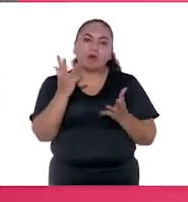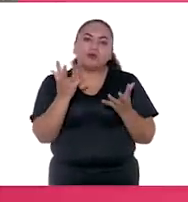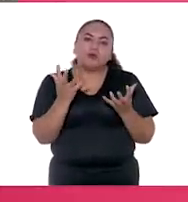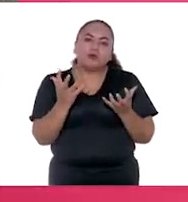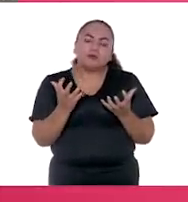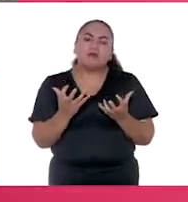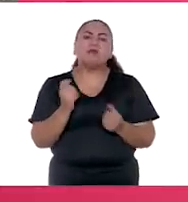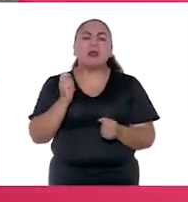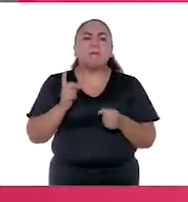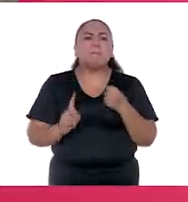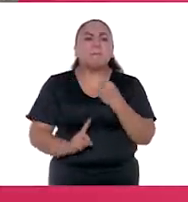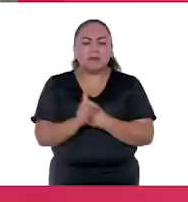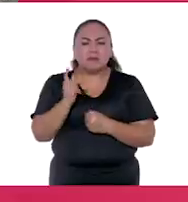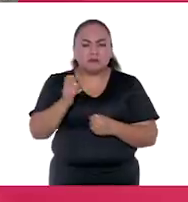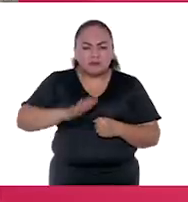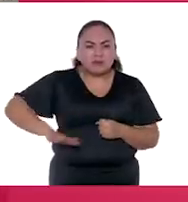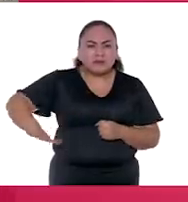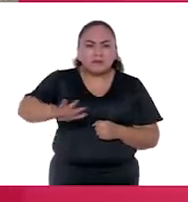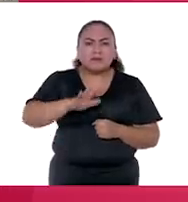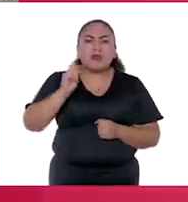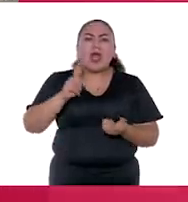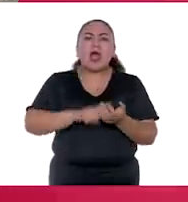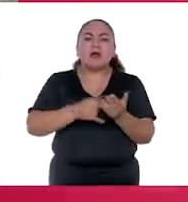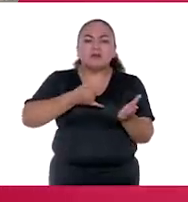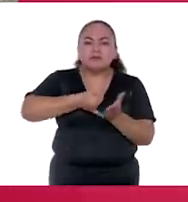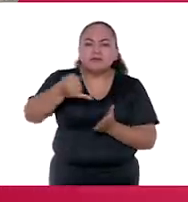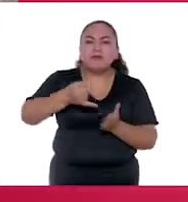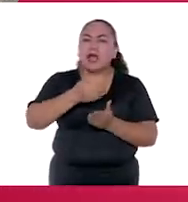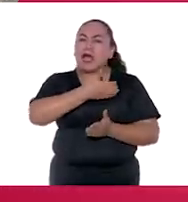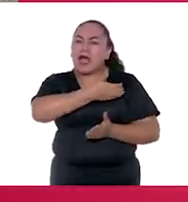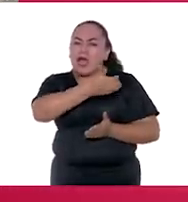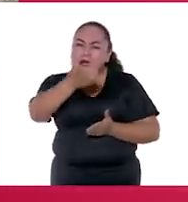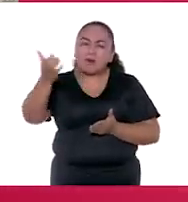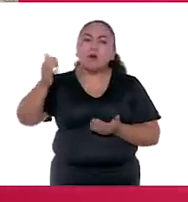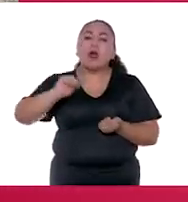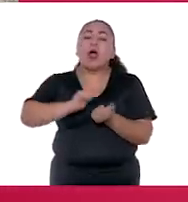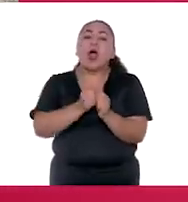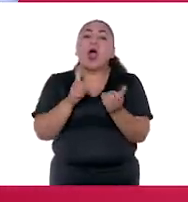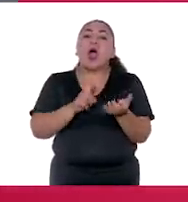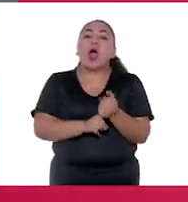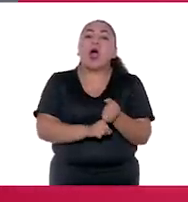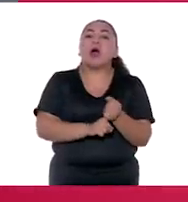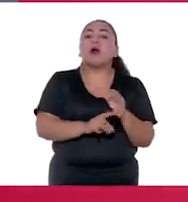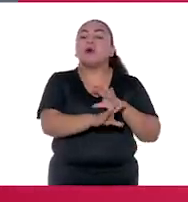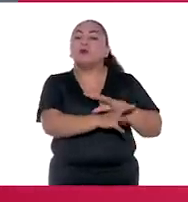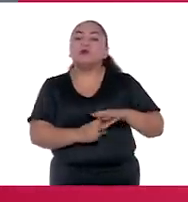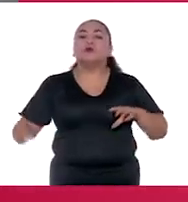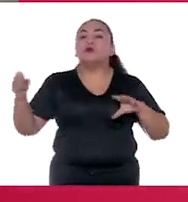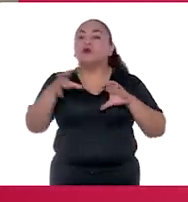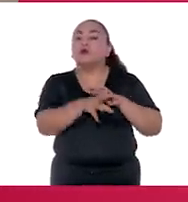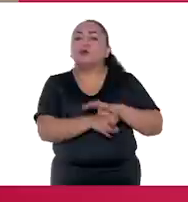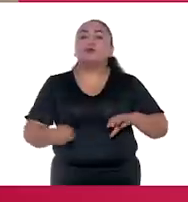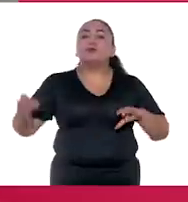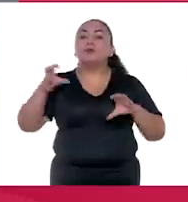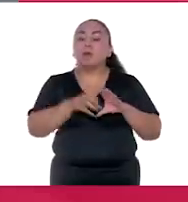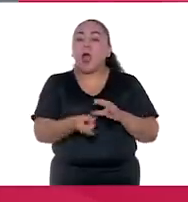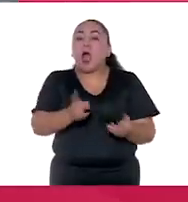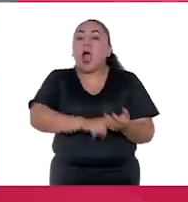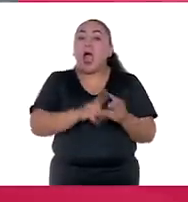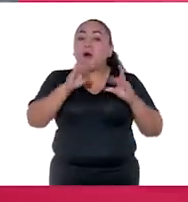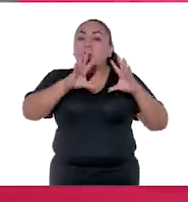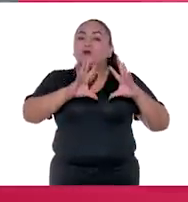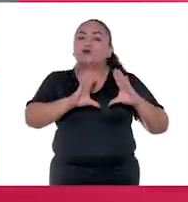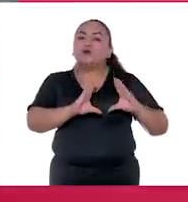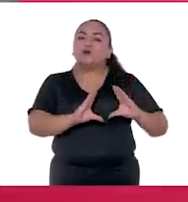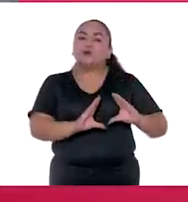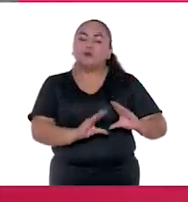El desconocimiento sobre este sitio y las actividades agrícolas han permitido una explotación sistemática e intensiva del acuífero.